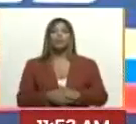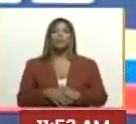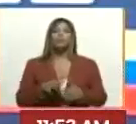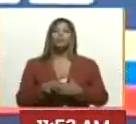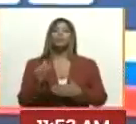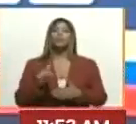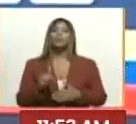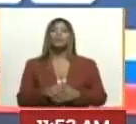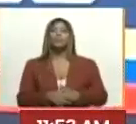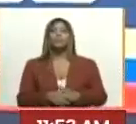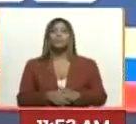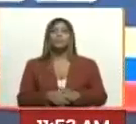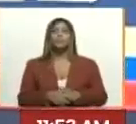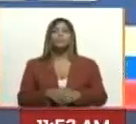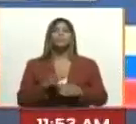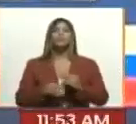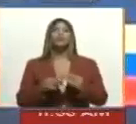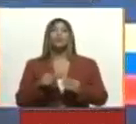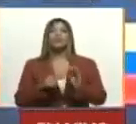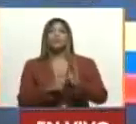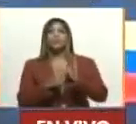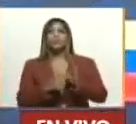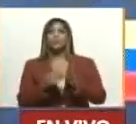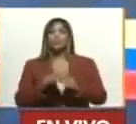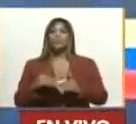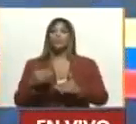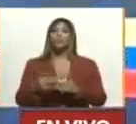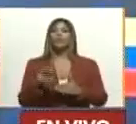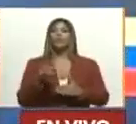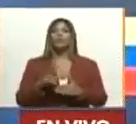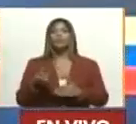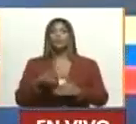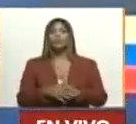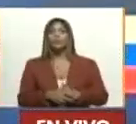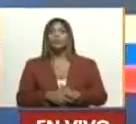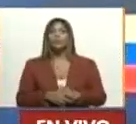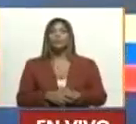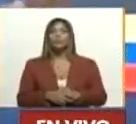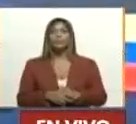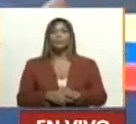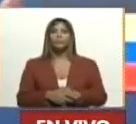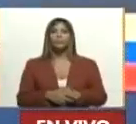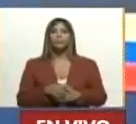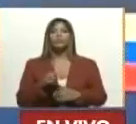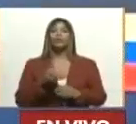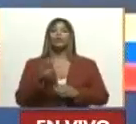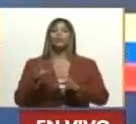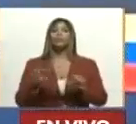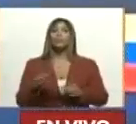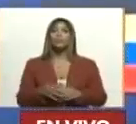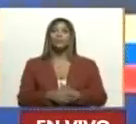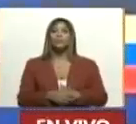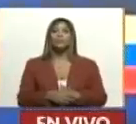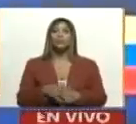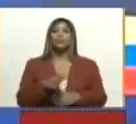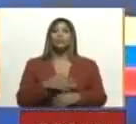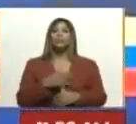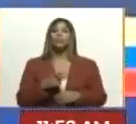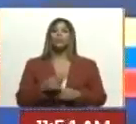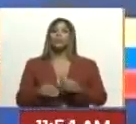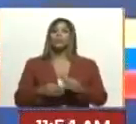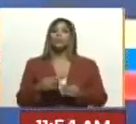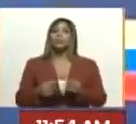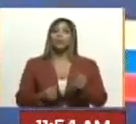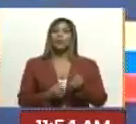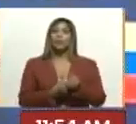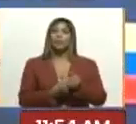de hoy, tratar de que se proyecte fuera de Venezuela, fuera de inclusive de la región, y de que pueda concitar el